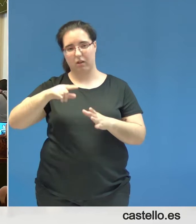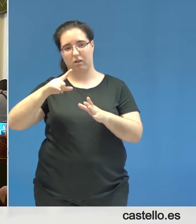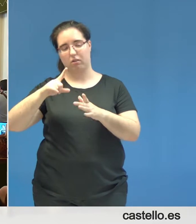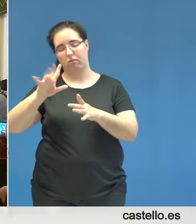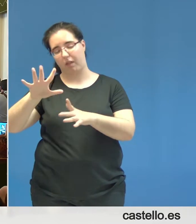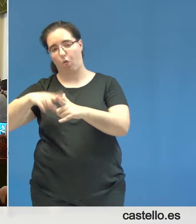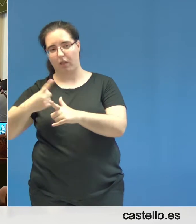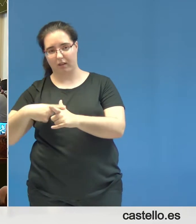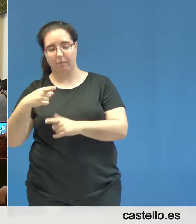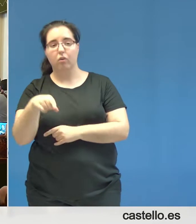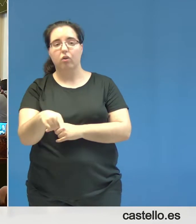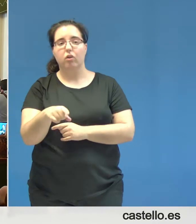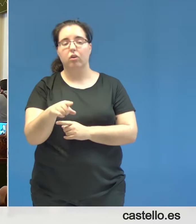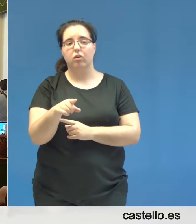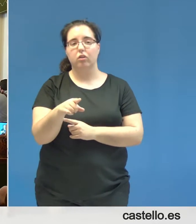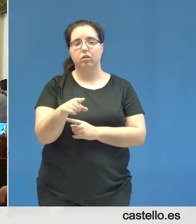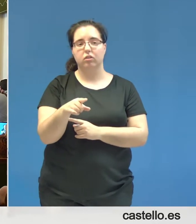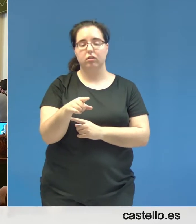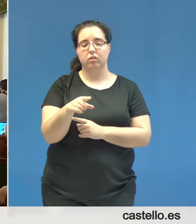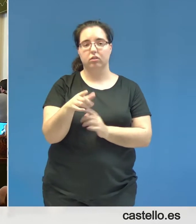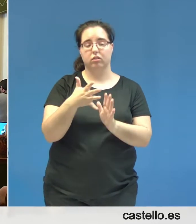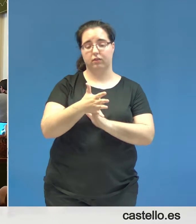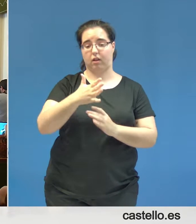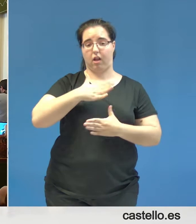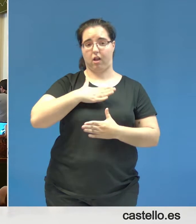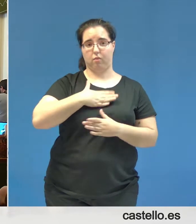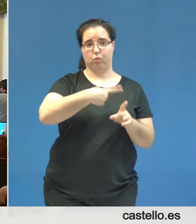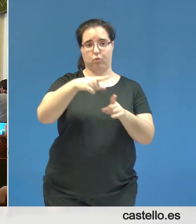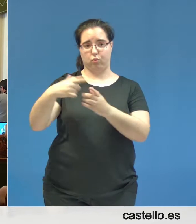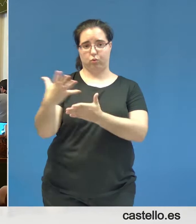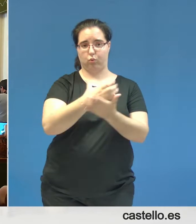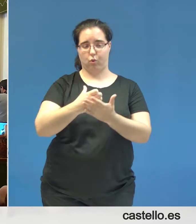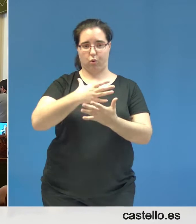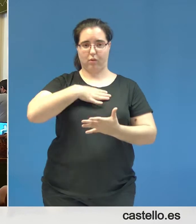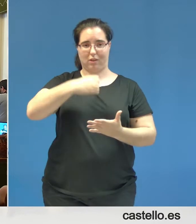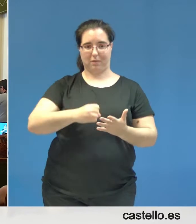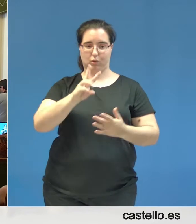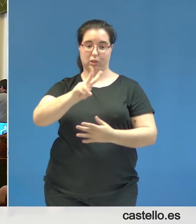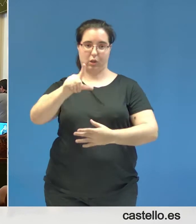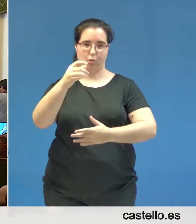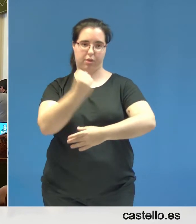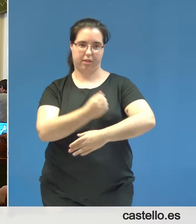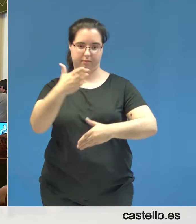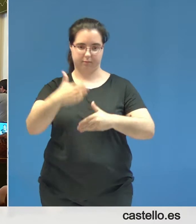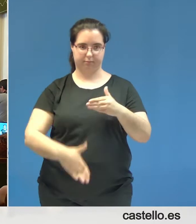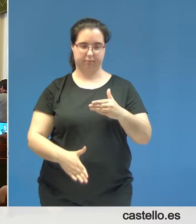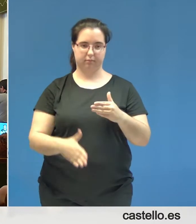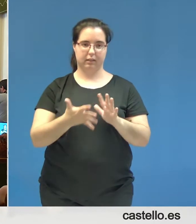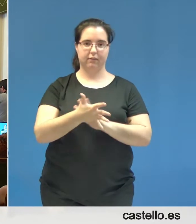321.455.125,05 € y que importa tanto y en cuanto a los bienes y derechos revertibles a 31 de diciembre también, que son